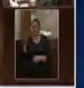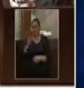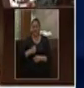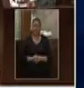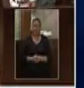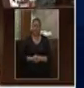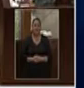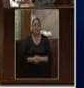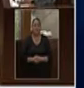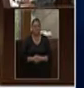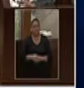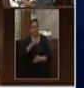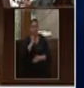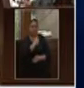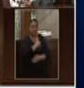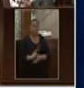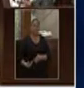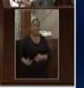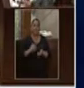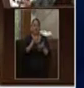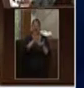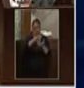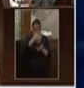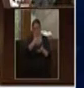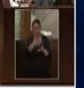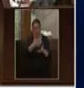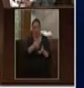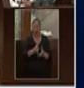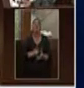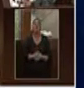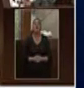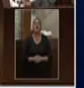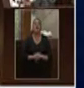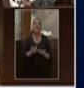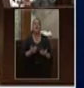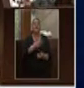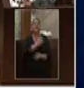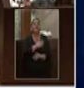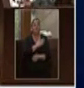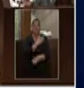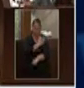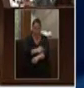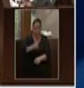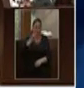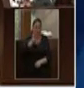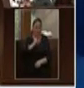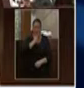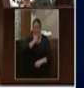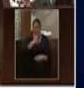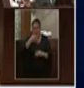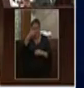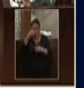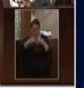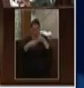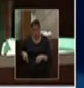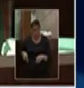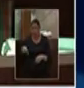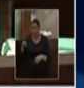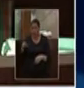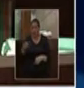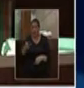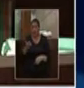El argumento que ha estado construyendo el INE y que lo expresó en varias ocasiones el consejero